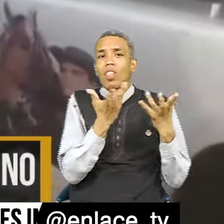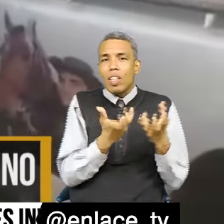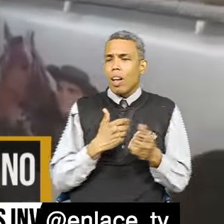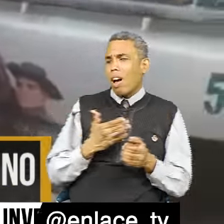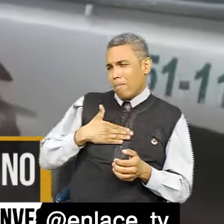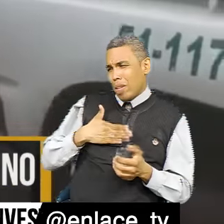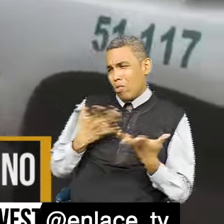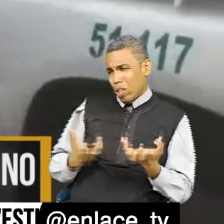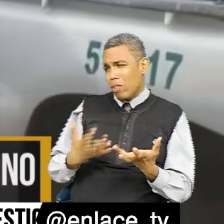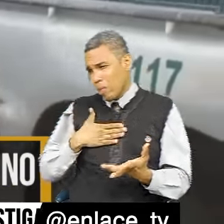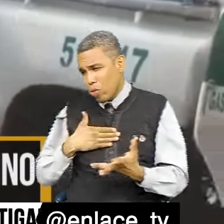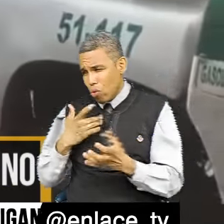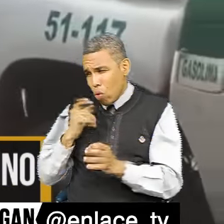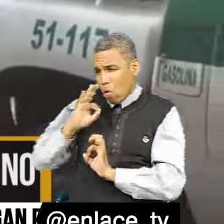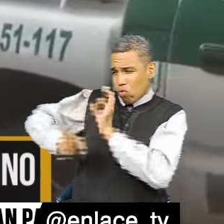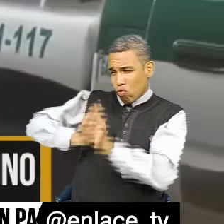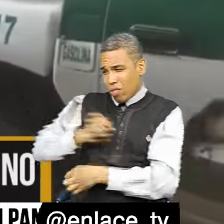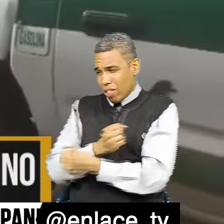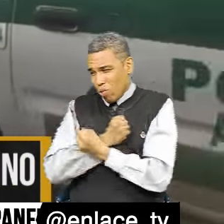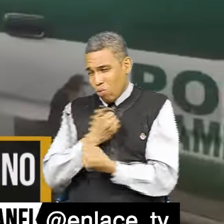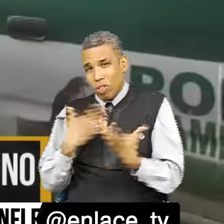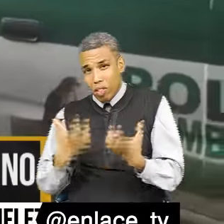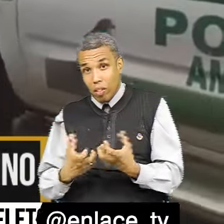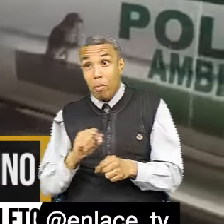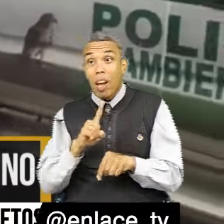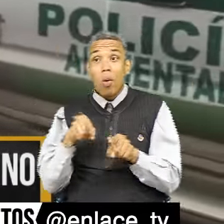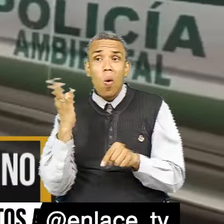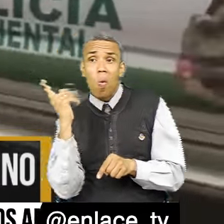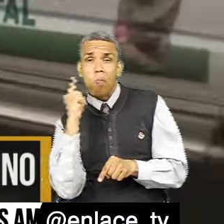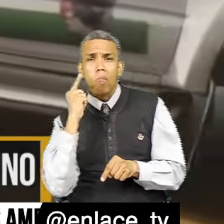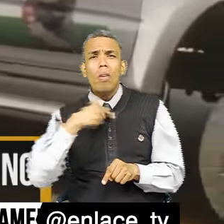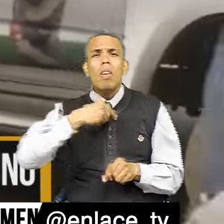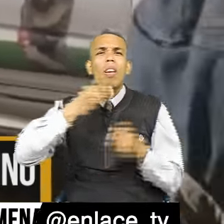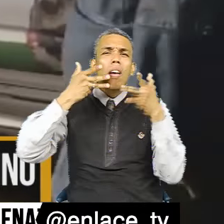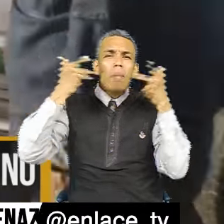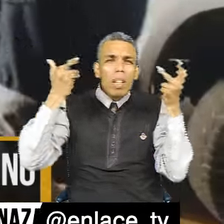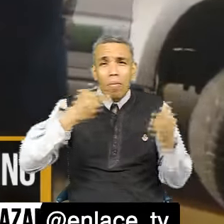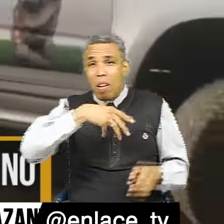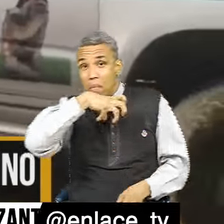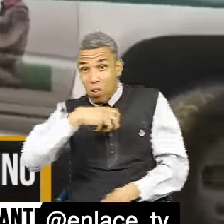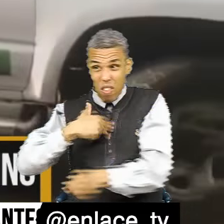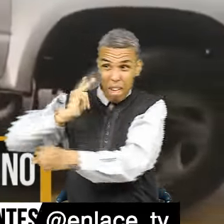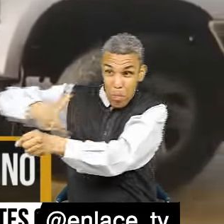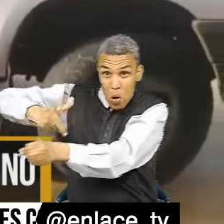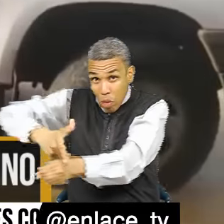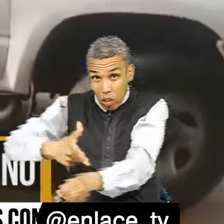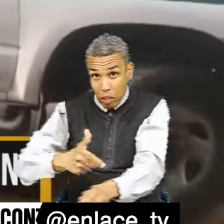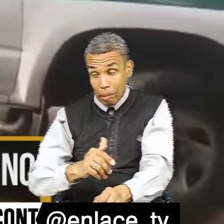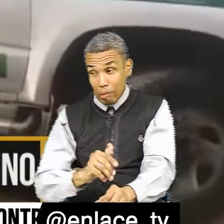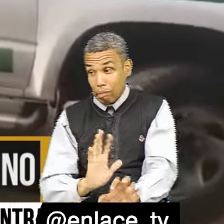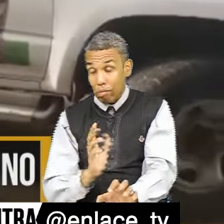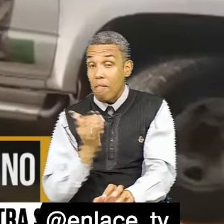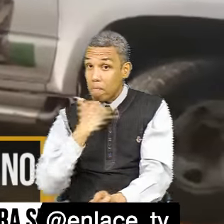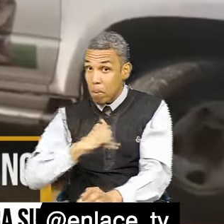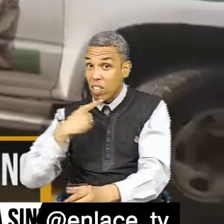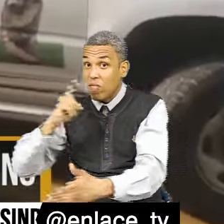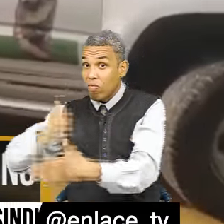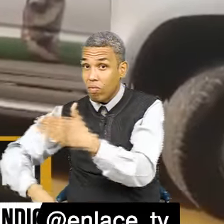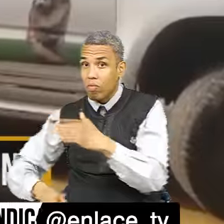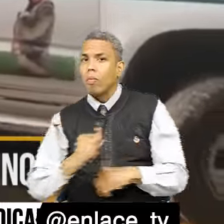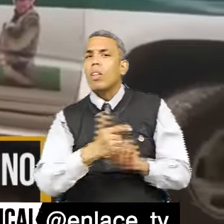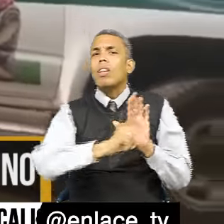y afirman que les seguirán el rastro a estos casos de maltrato animal en la ciudad para que sea aplicada la ley 1774 de protección